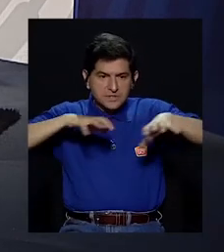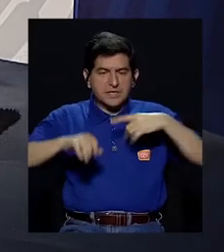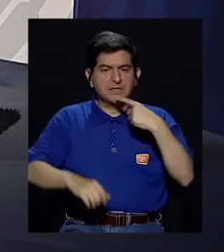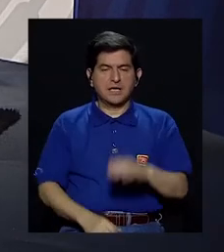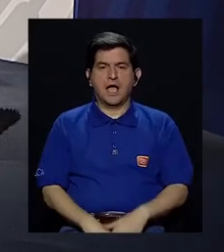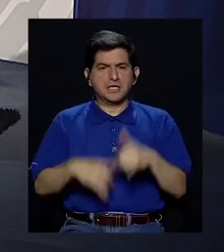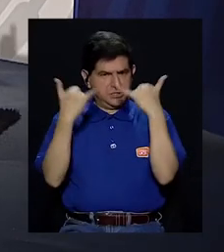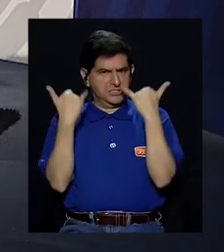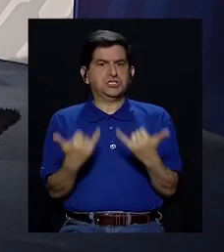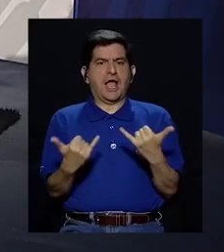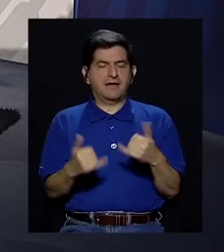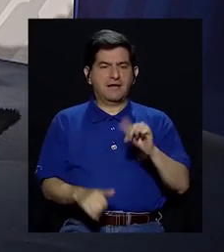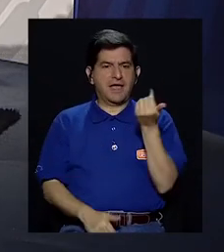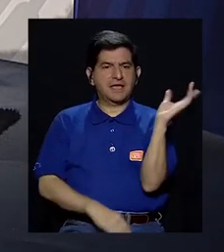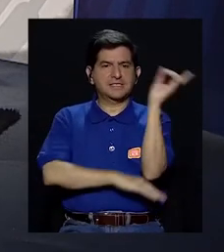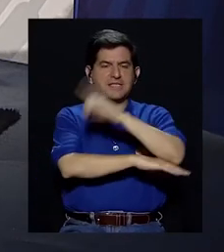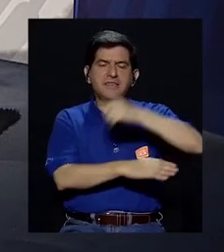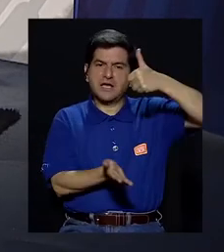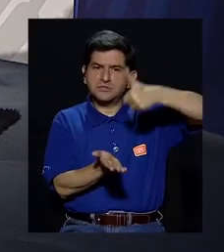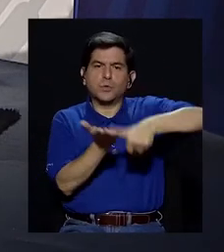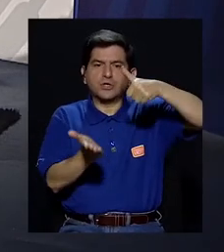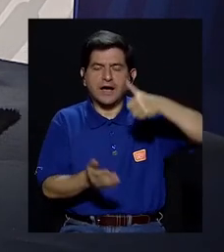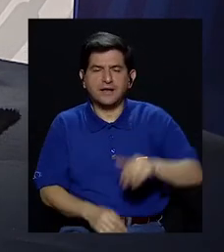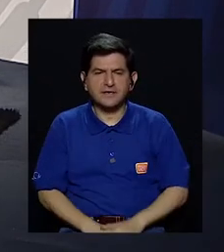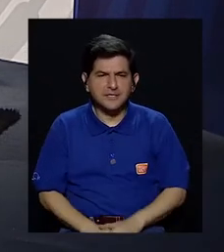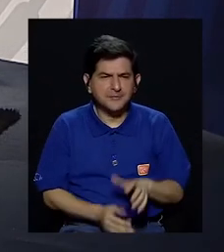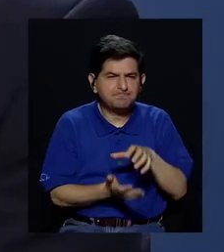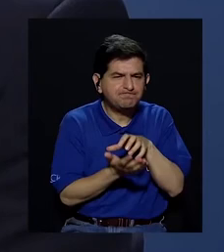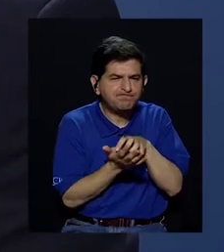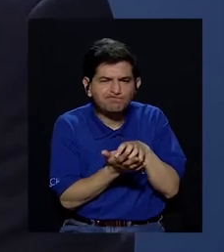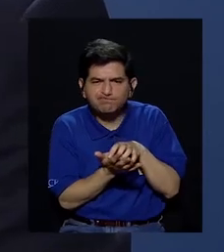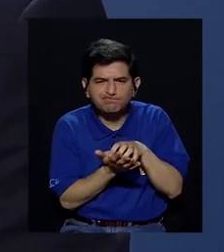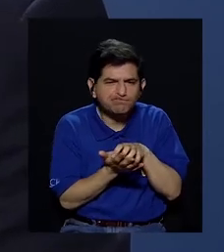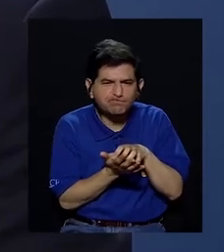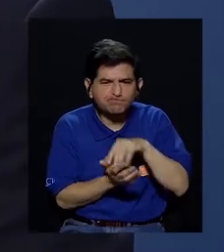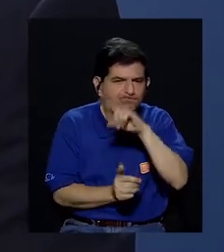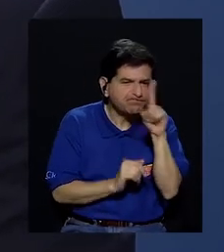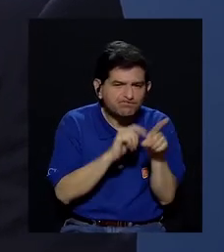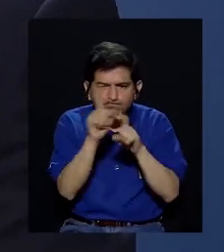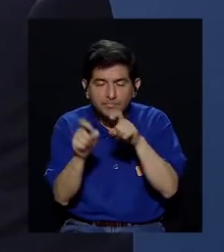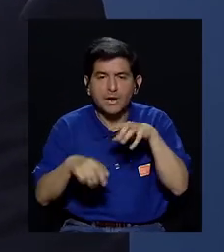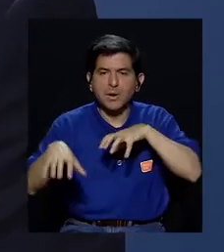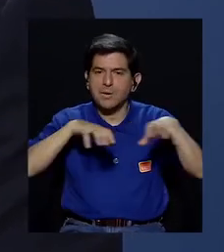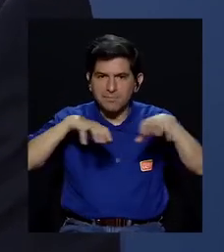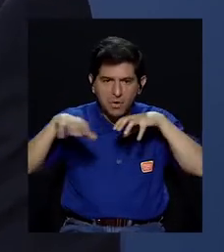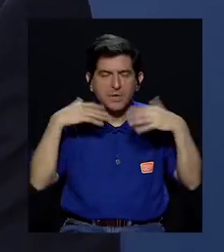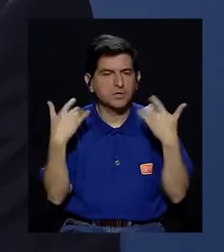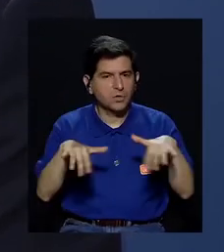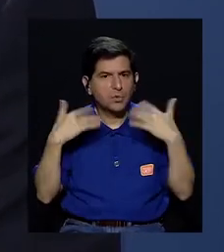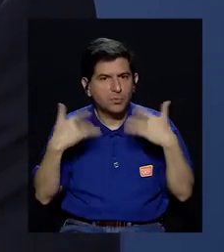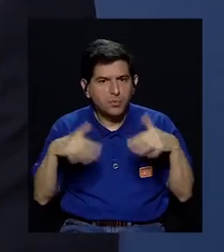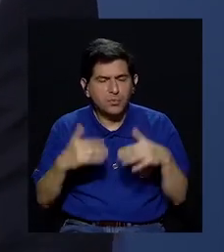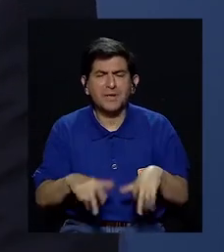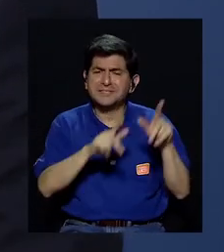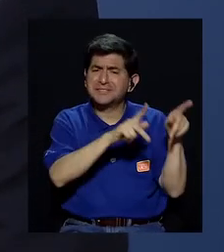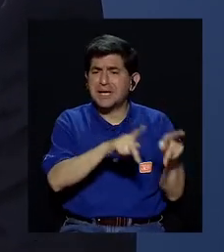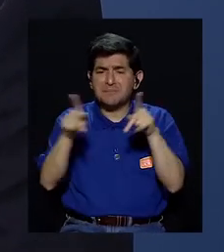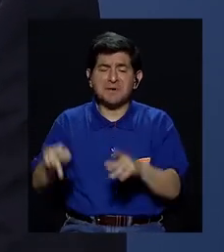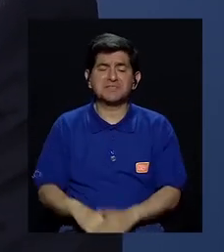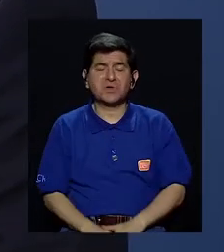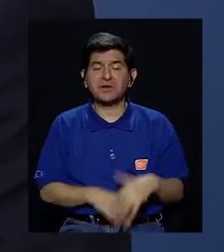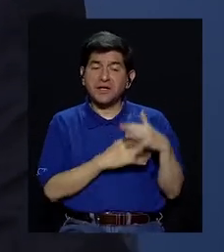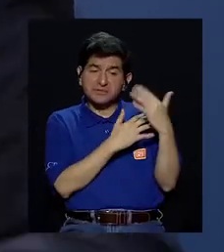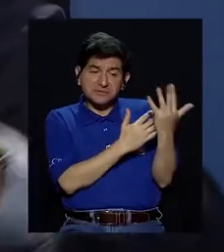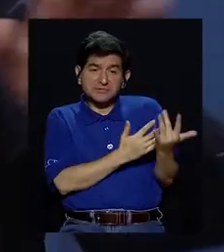mundo y la gente diga que ya vamos en 15 días tenemos que votar y empiecen a cuestionar un poco más ahí se puede mover esto demasiado es que todavía mucha